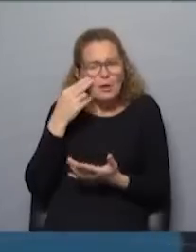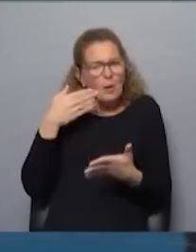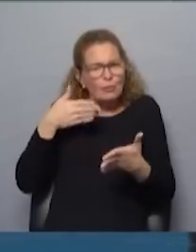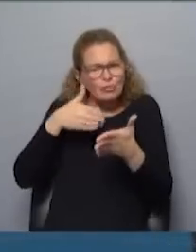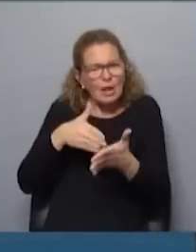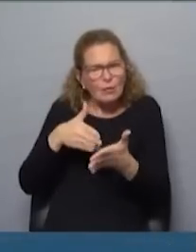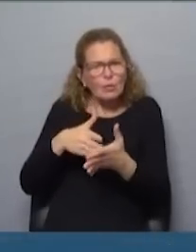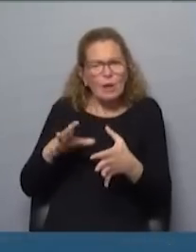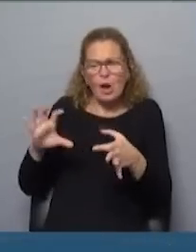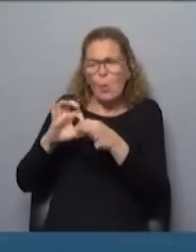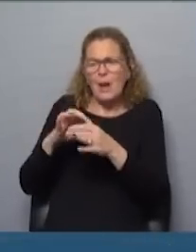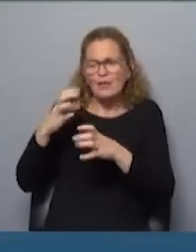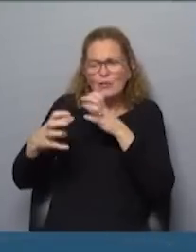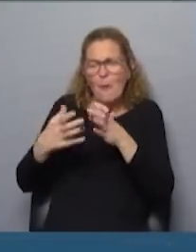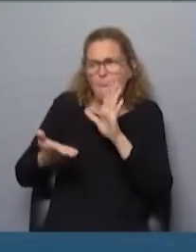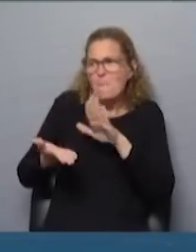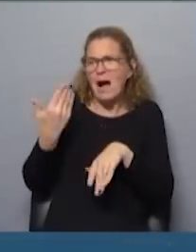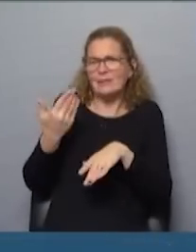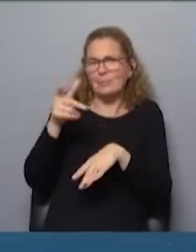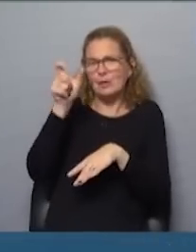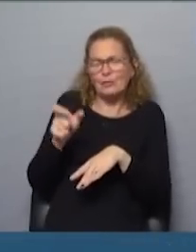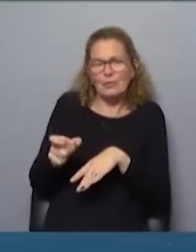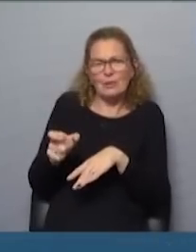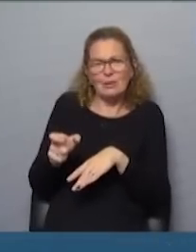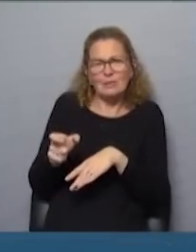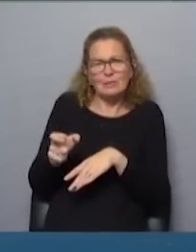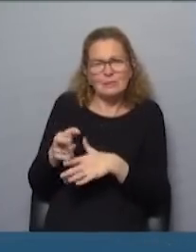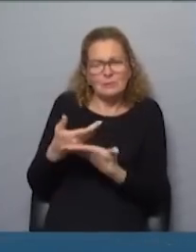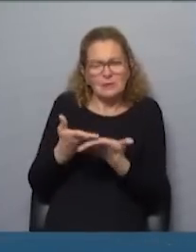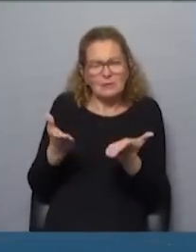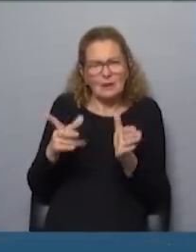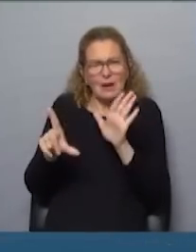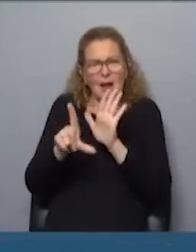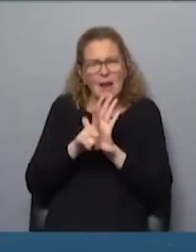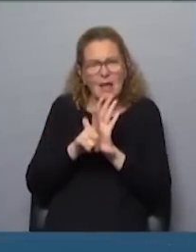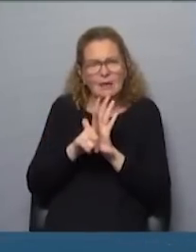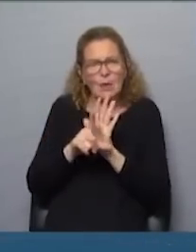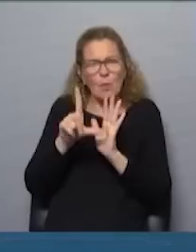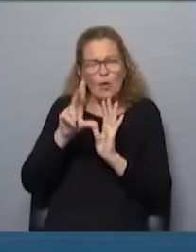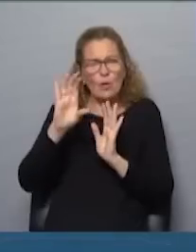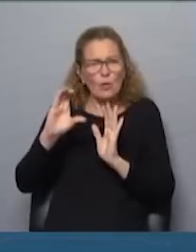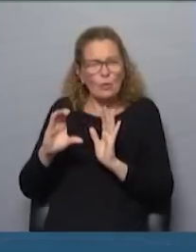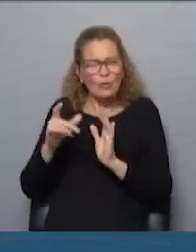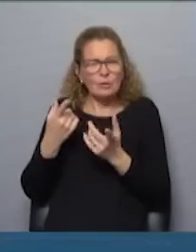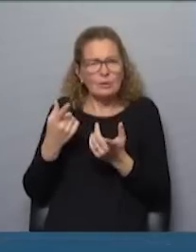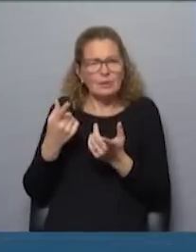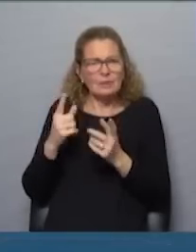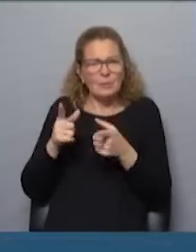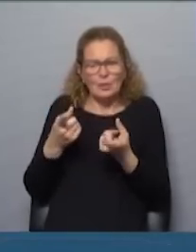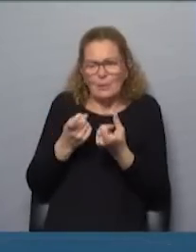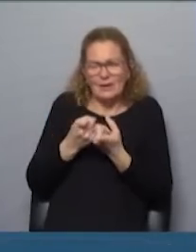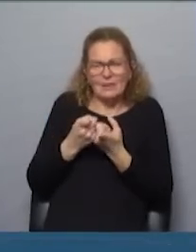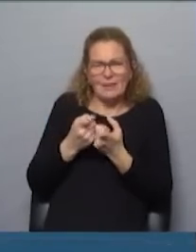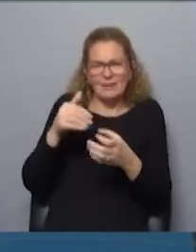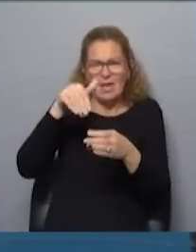la coalición tiene la mayoría necesario de la ley como salió de la luz que es incluso sin necesidad de